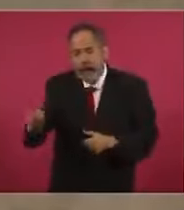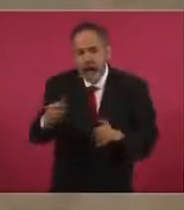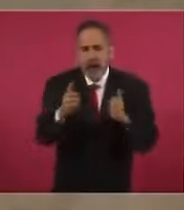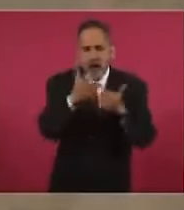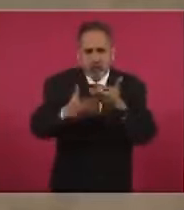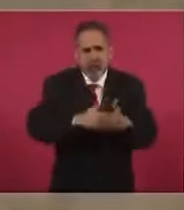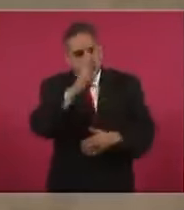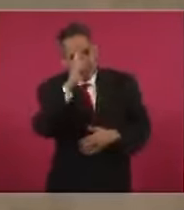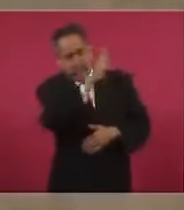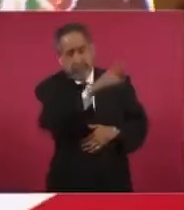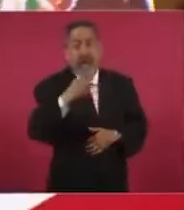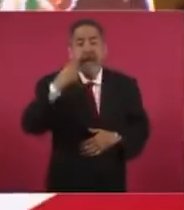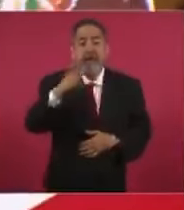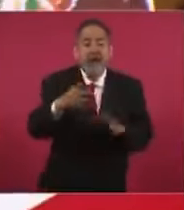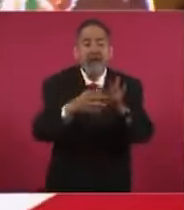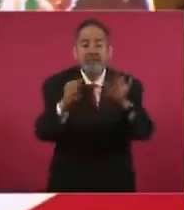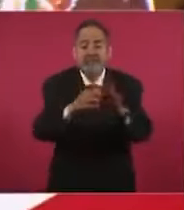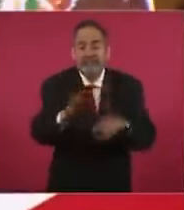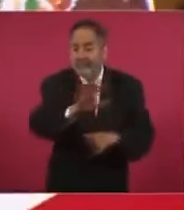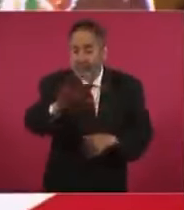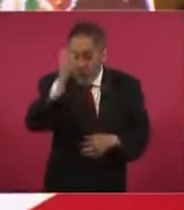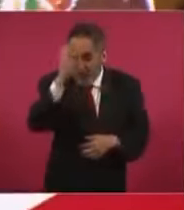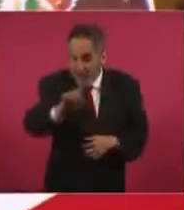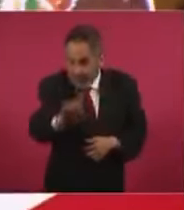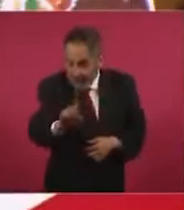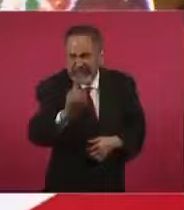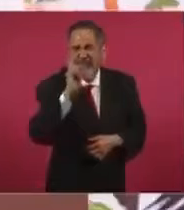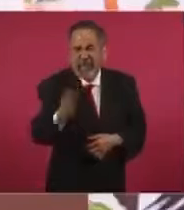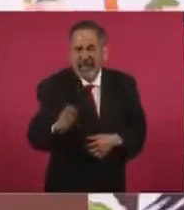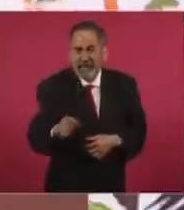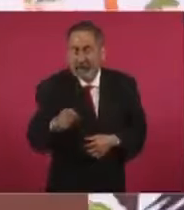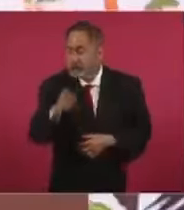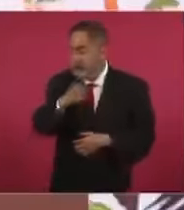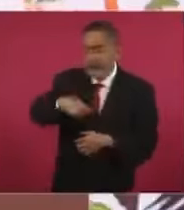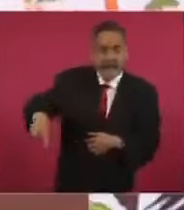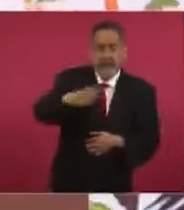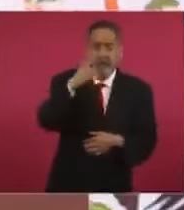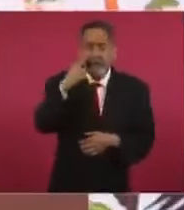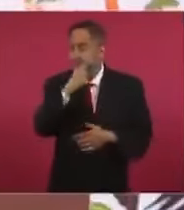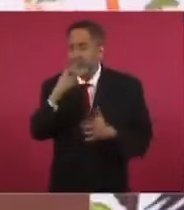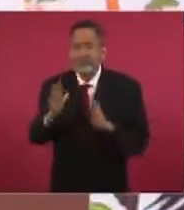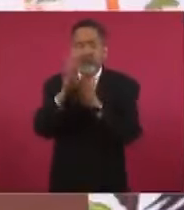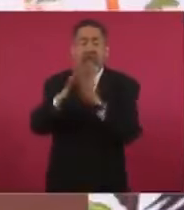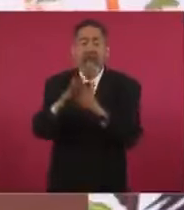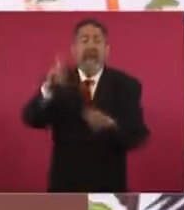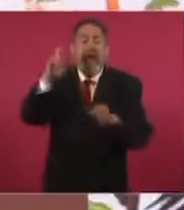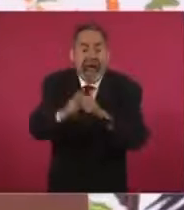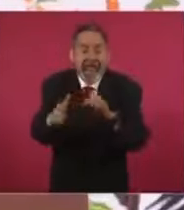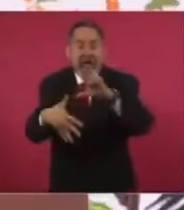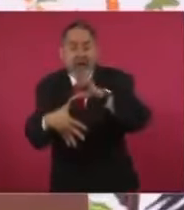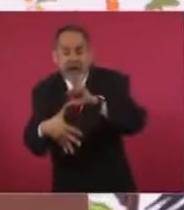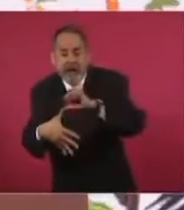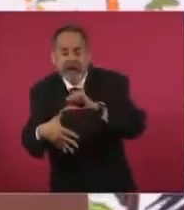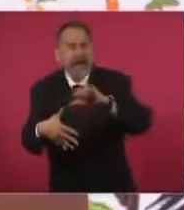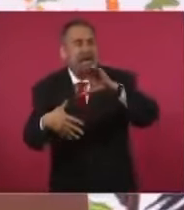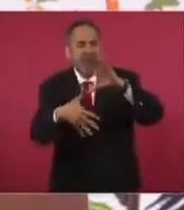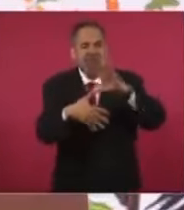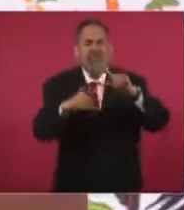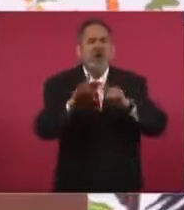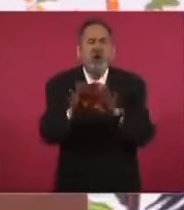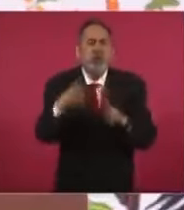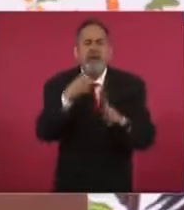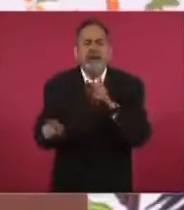con todo respeto. Y que no olviden que la democracia en América, en Estados Unidos,